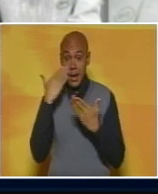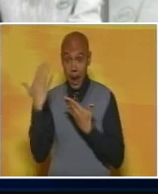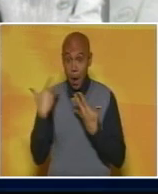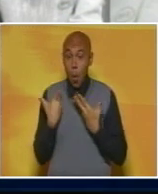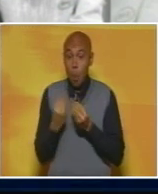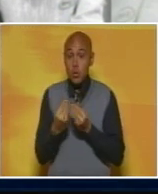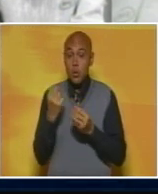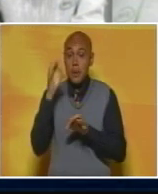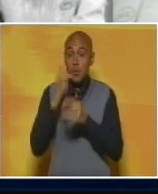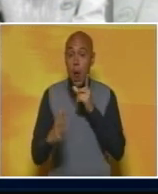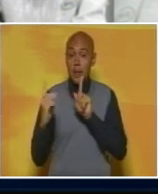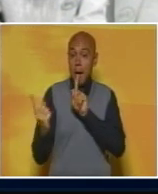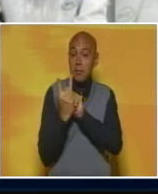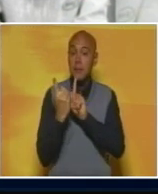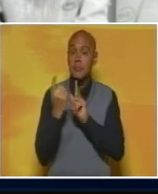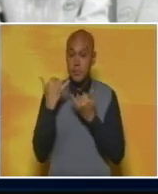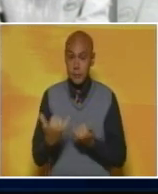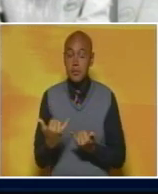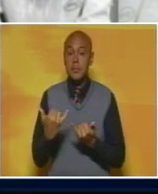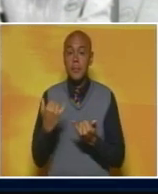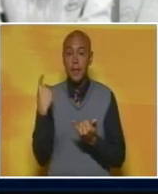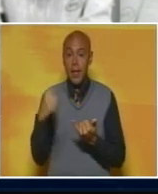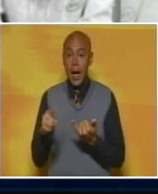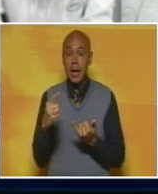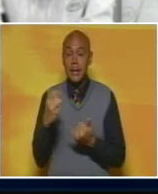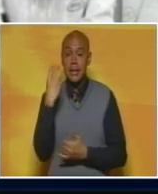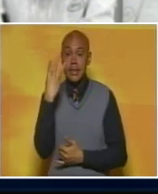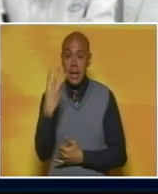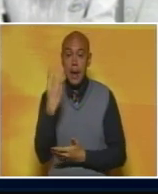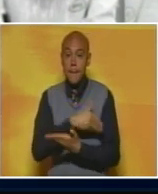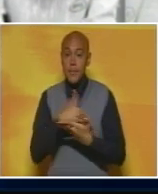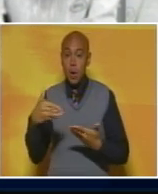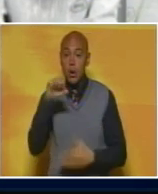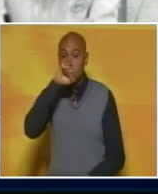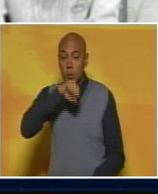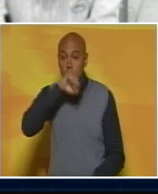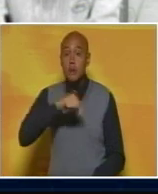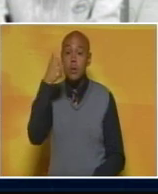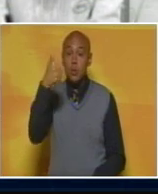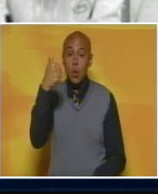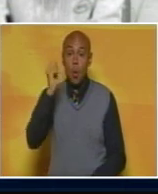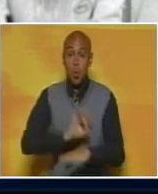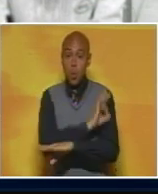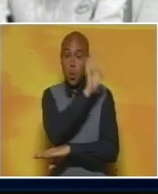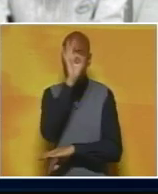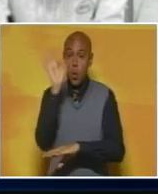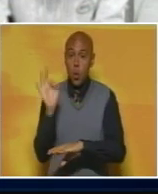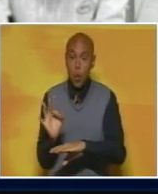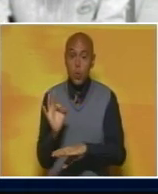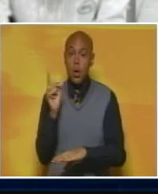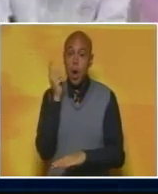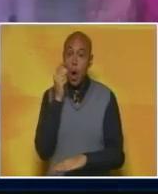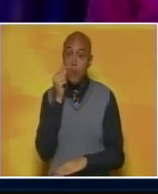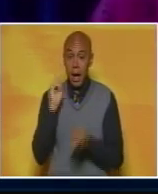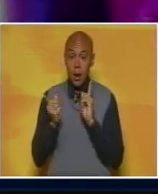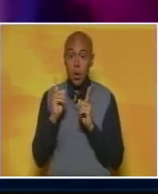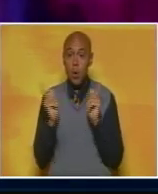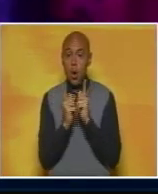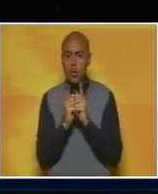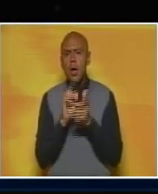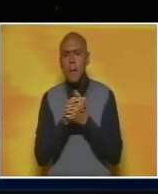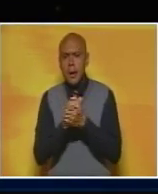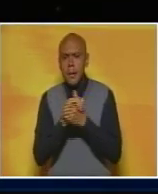quienes me topé en el ensayo" obtuvo más de 3 millones de likes en menos de 24 horas y muchos comentarios de sus fans pidiendo